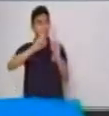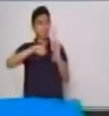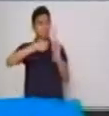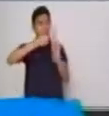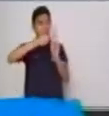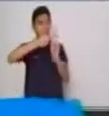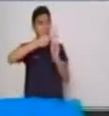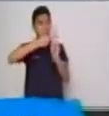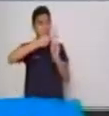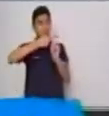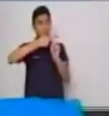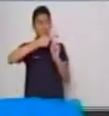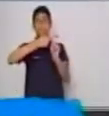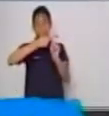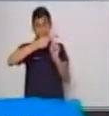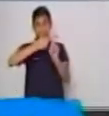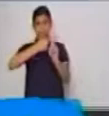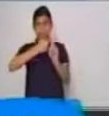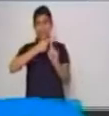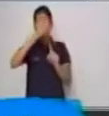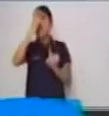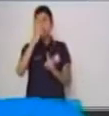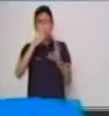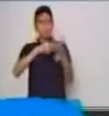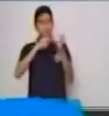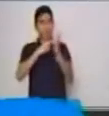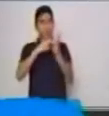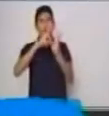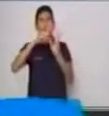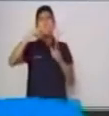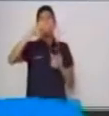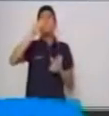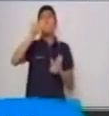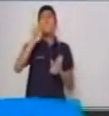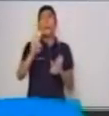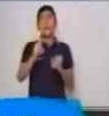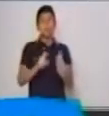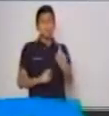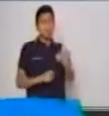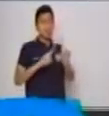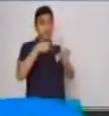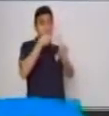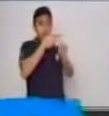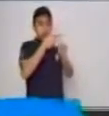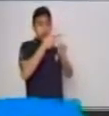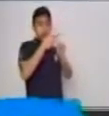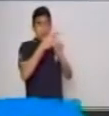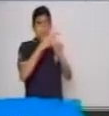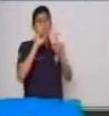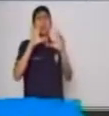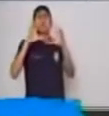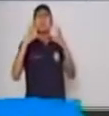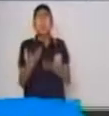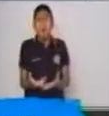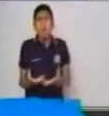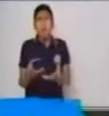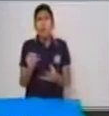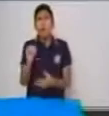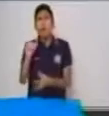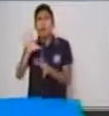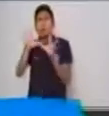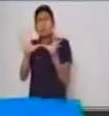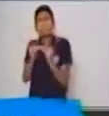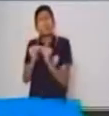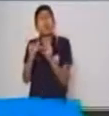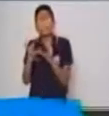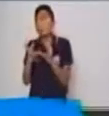vertical y una horizontal, y el signo igual con dos líneas horizontales del